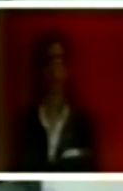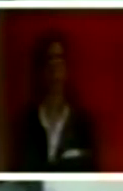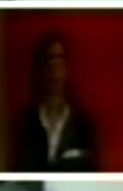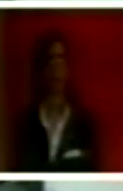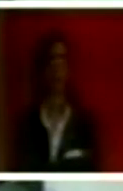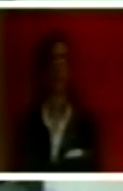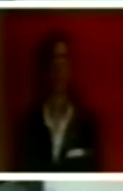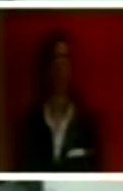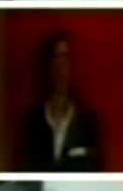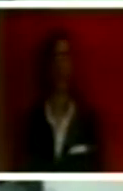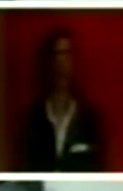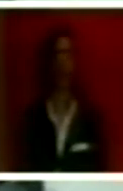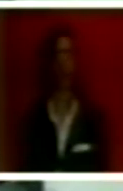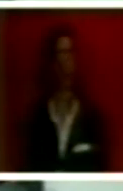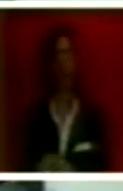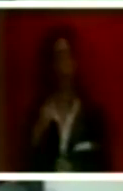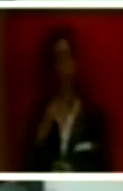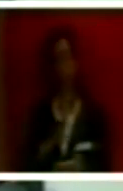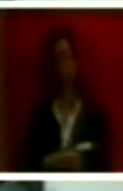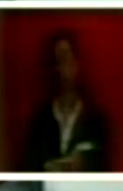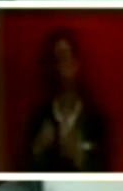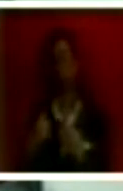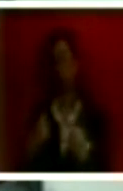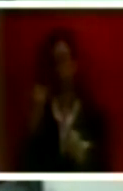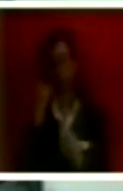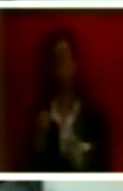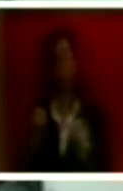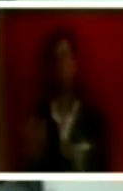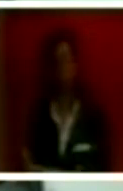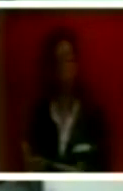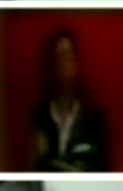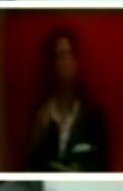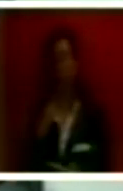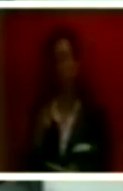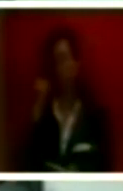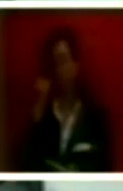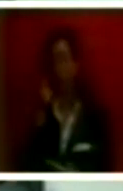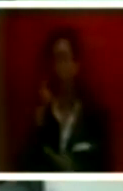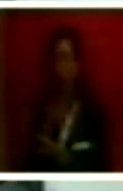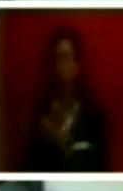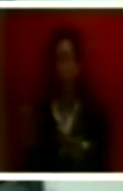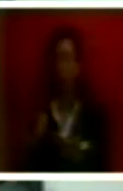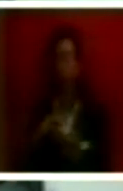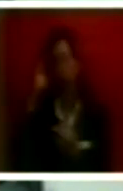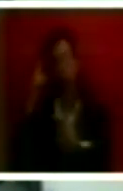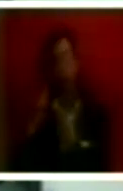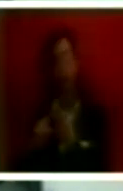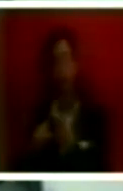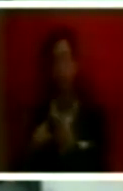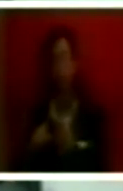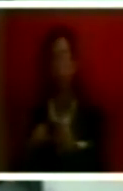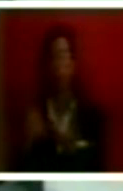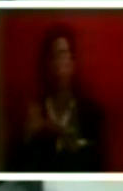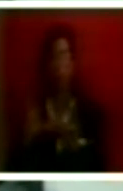Los logros aquí mencionados se inscriben dentro de los objetivos de los